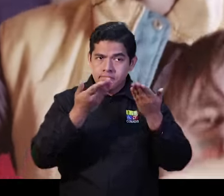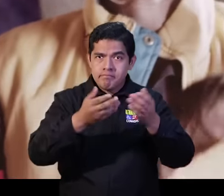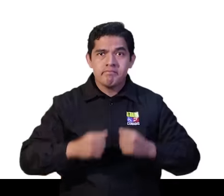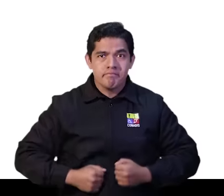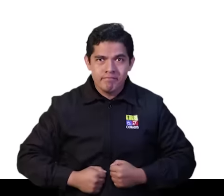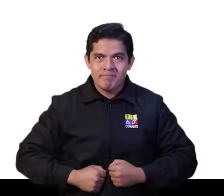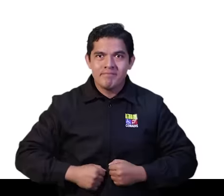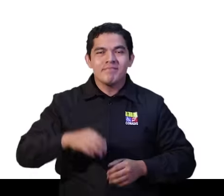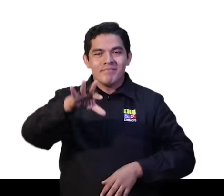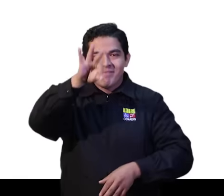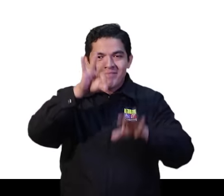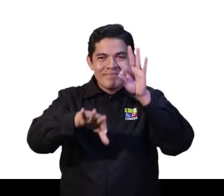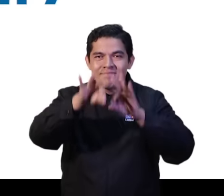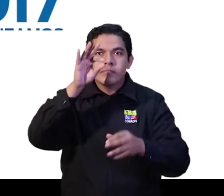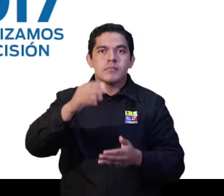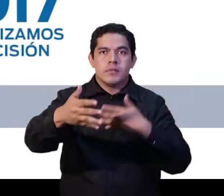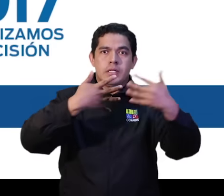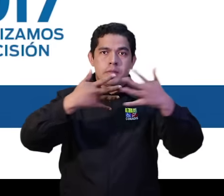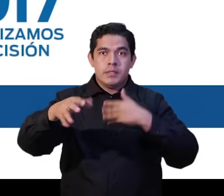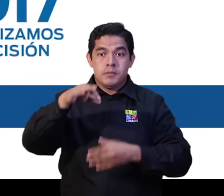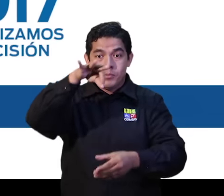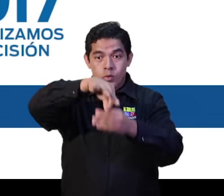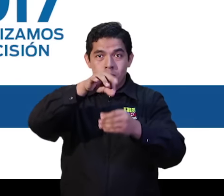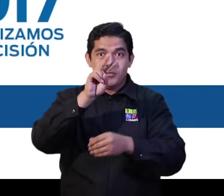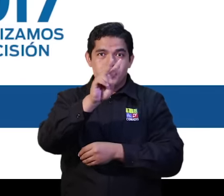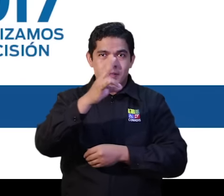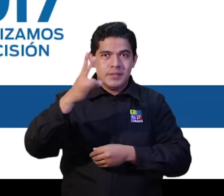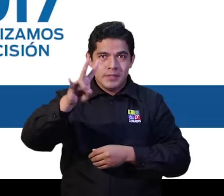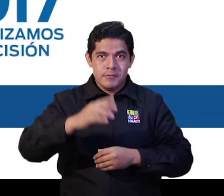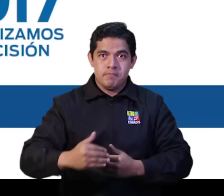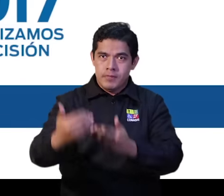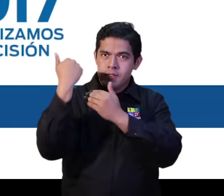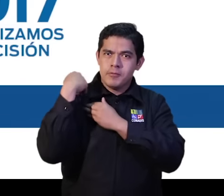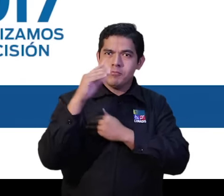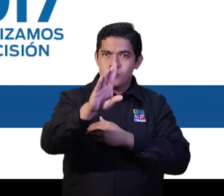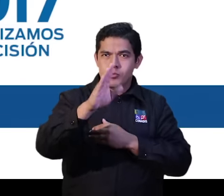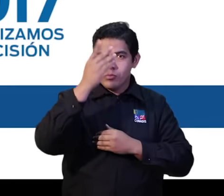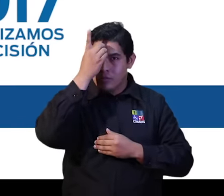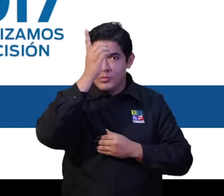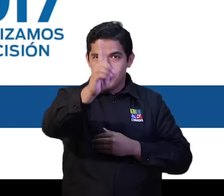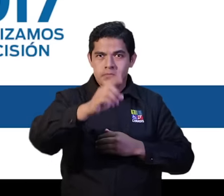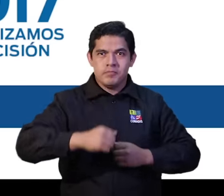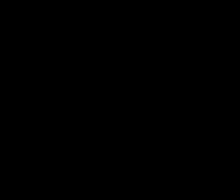Ecuador, elige con transparencia. Elecciones 2017. Garantizamos tu decisión.